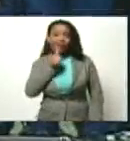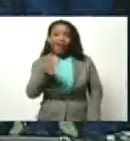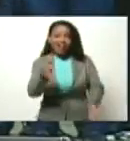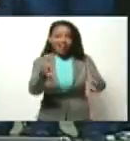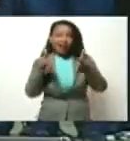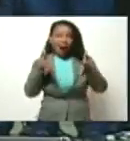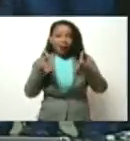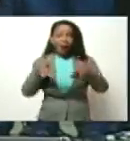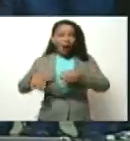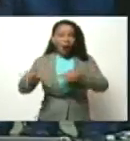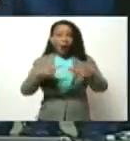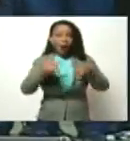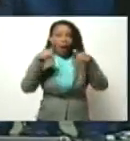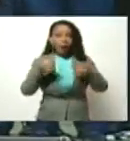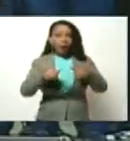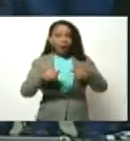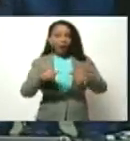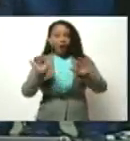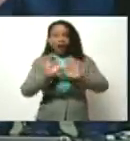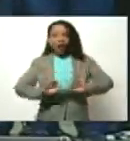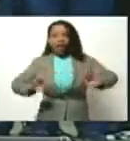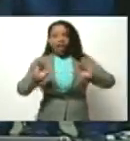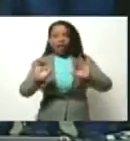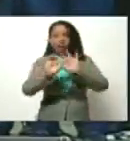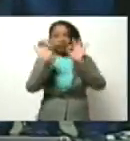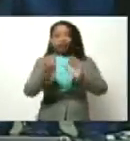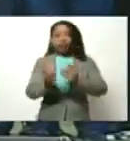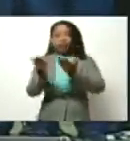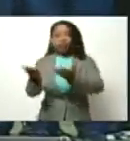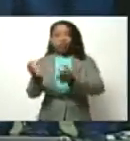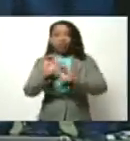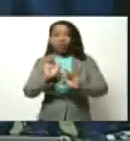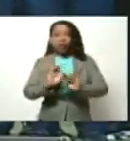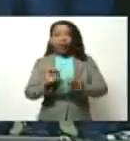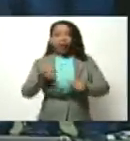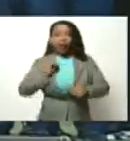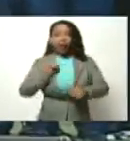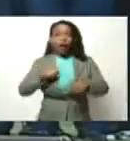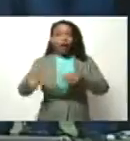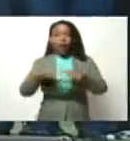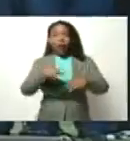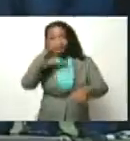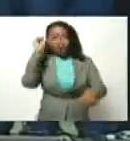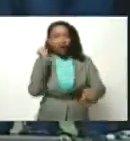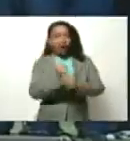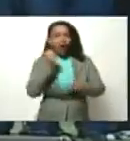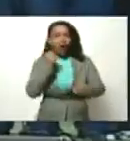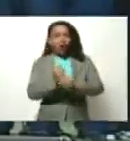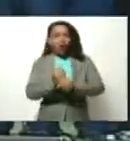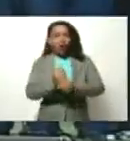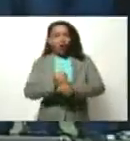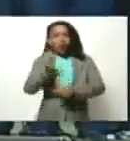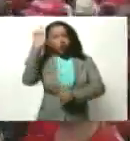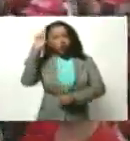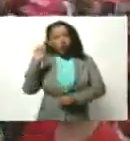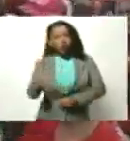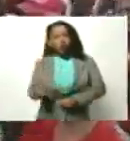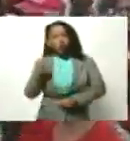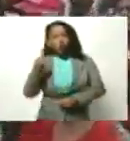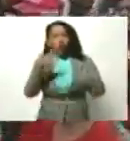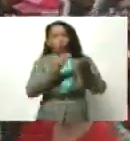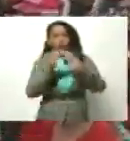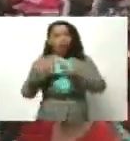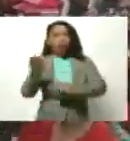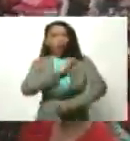su espacio aquí a nadie se le regaló nada cualquier espacio se lo ganó trabajando día a día en su